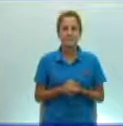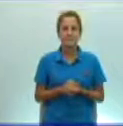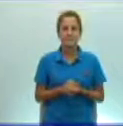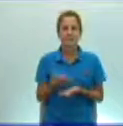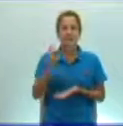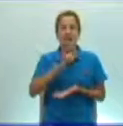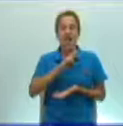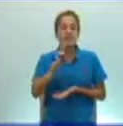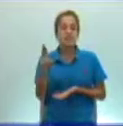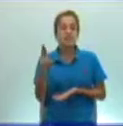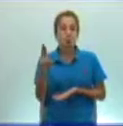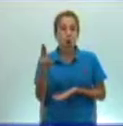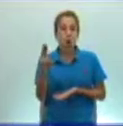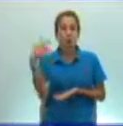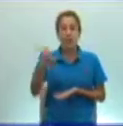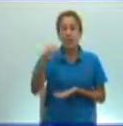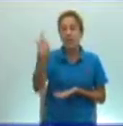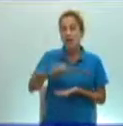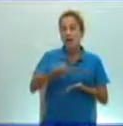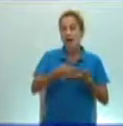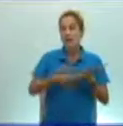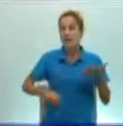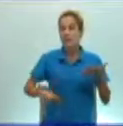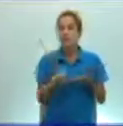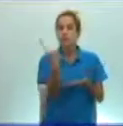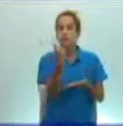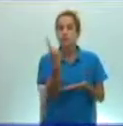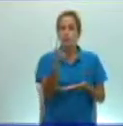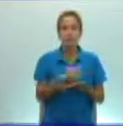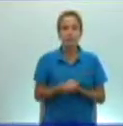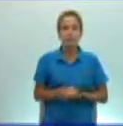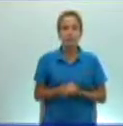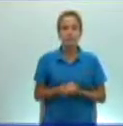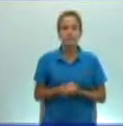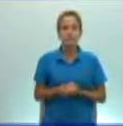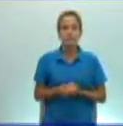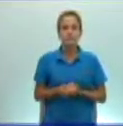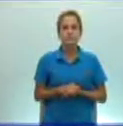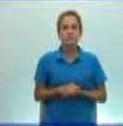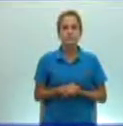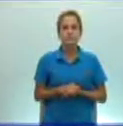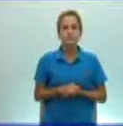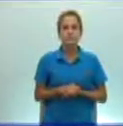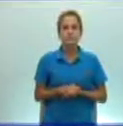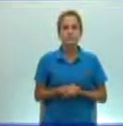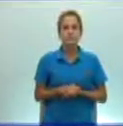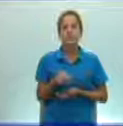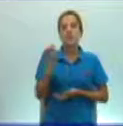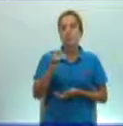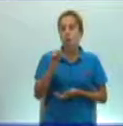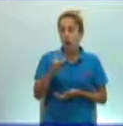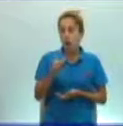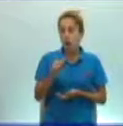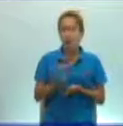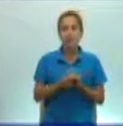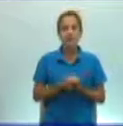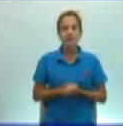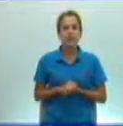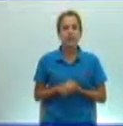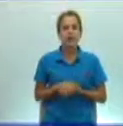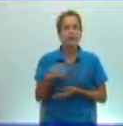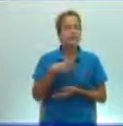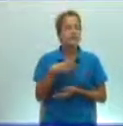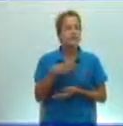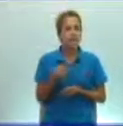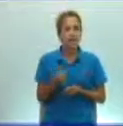la revisión de las actividades de autoevaluación. En esta emisión tenemos